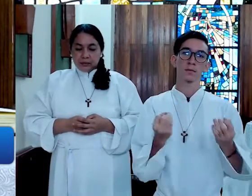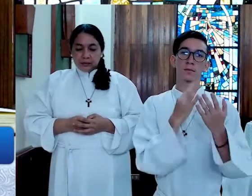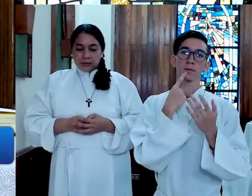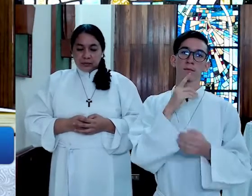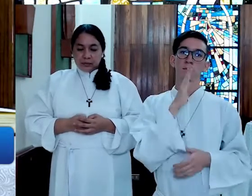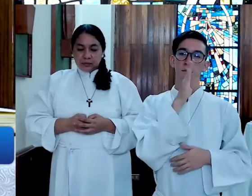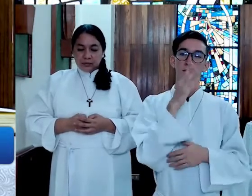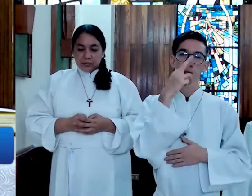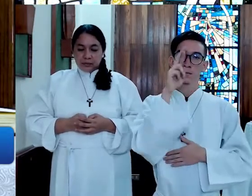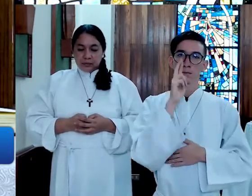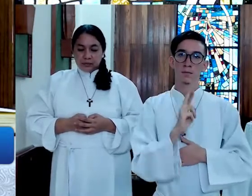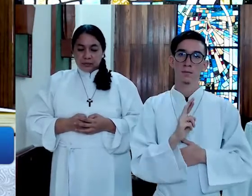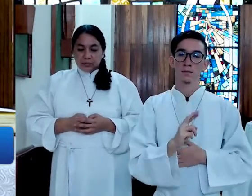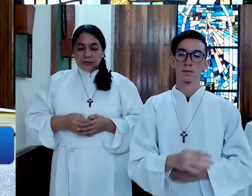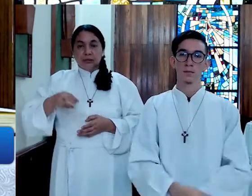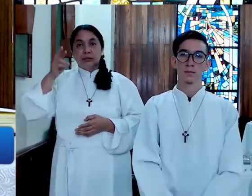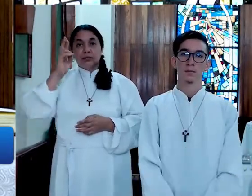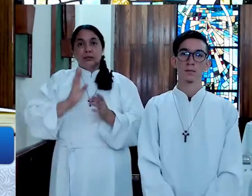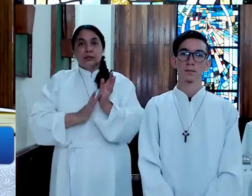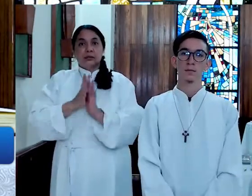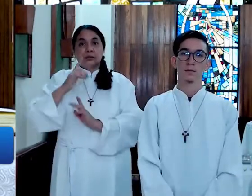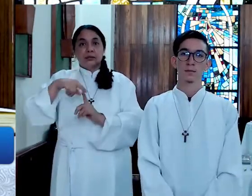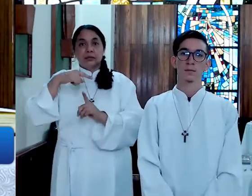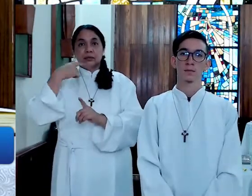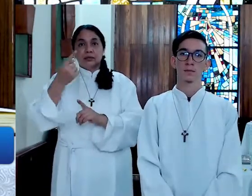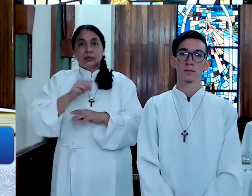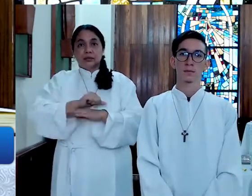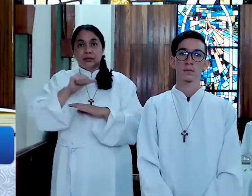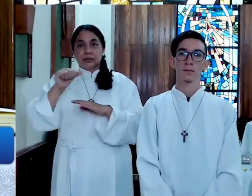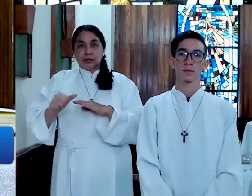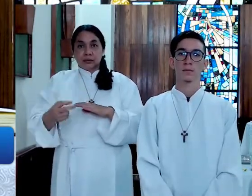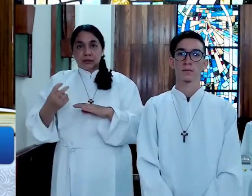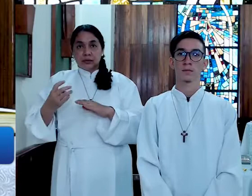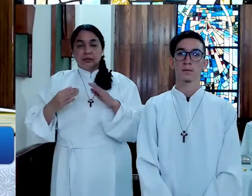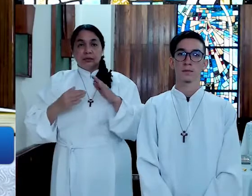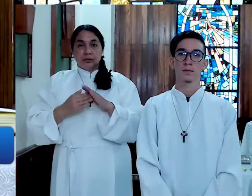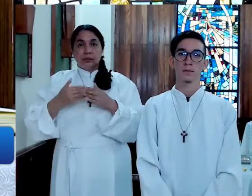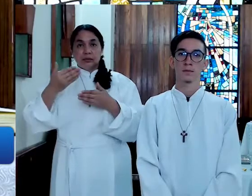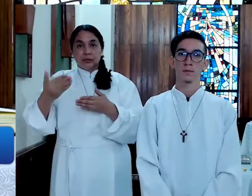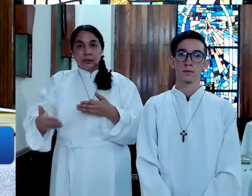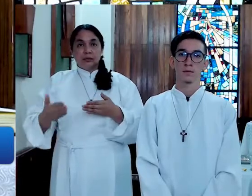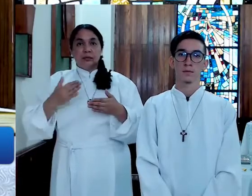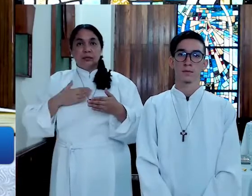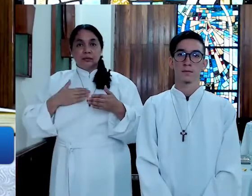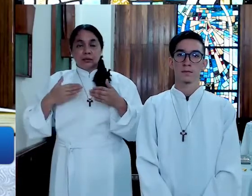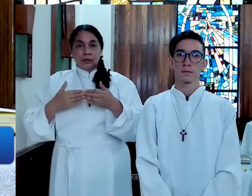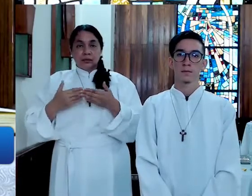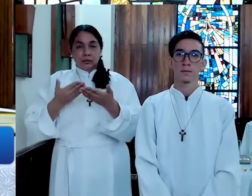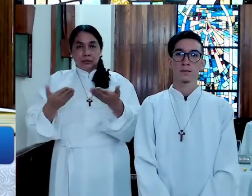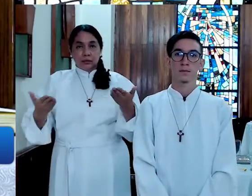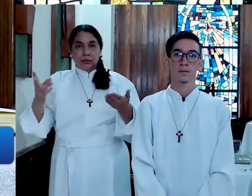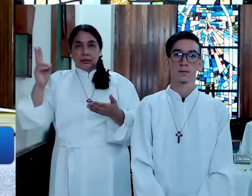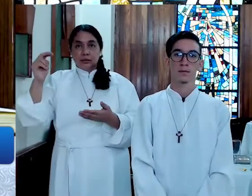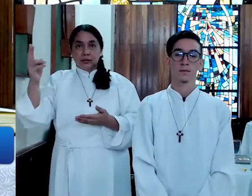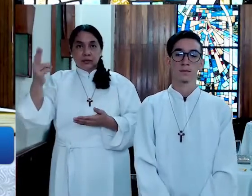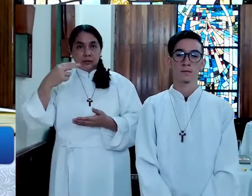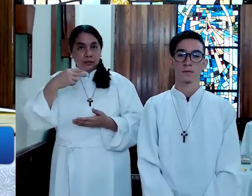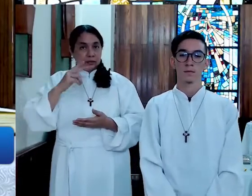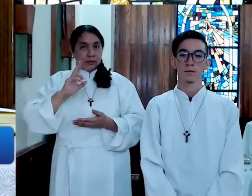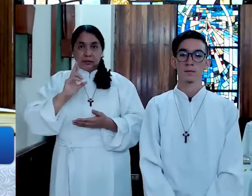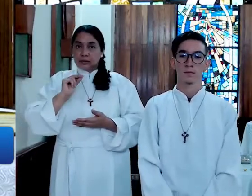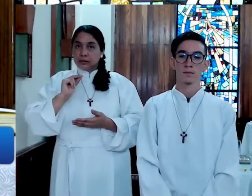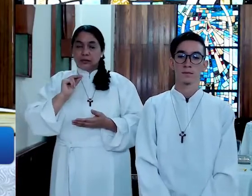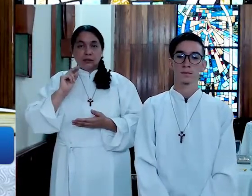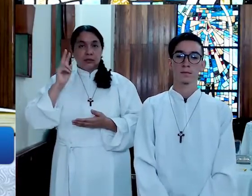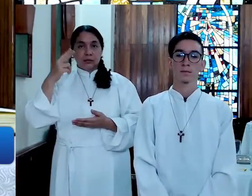y la gloria por siempre, Señor. Señor Jesucristo, que dijiste a tus apóstoles, la paz les dejo, mi paz les doy. No tengas en